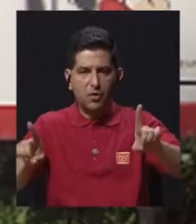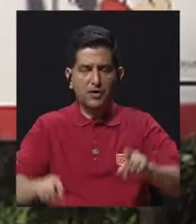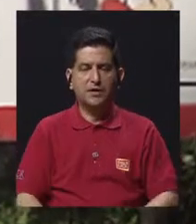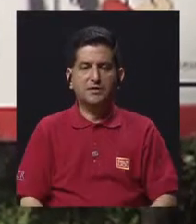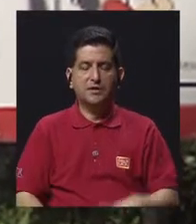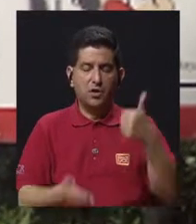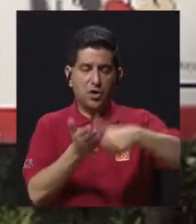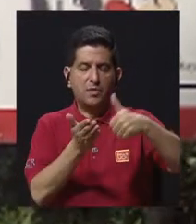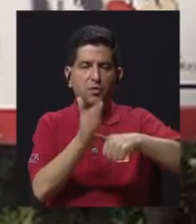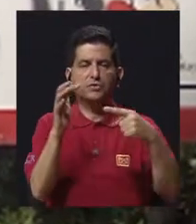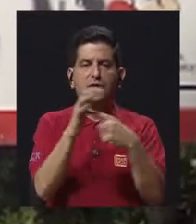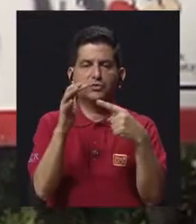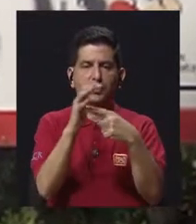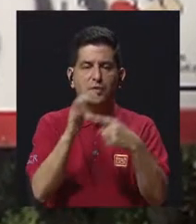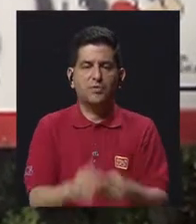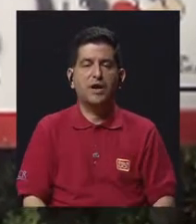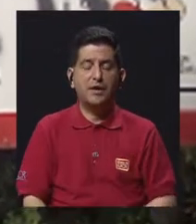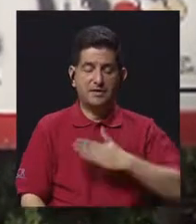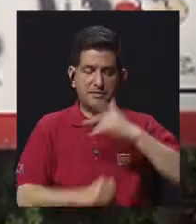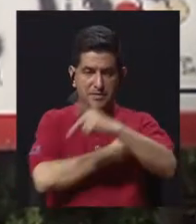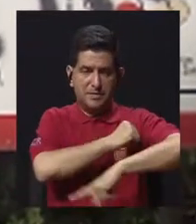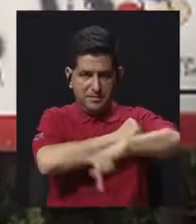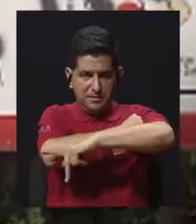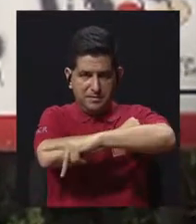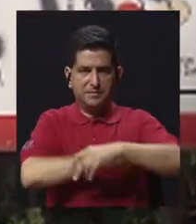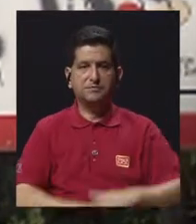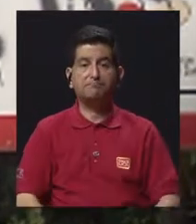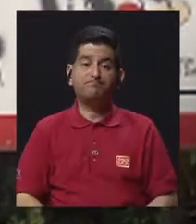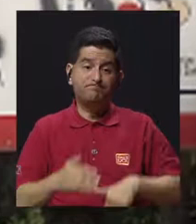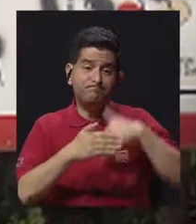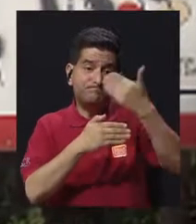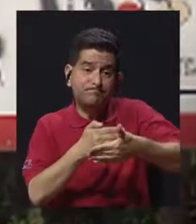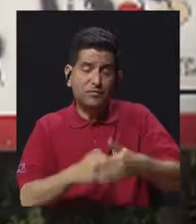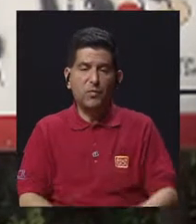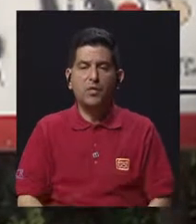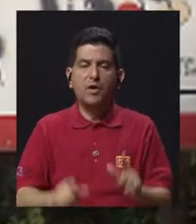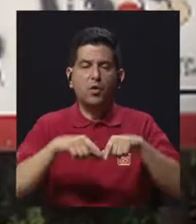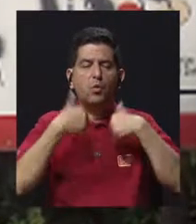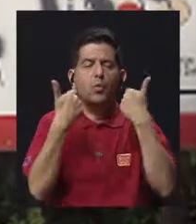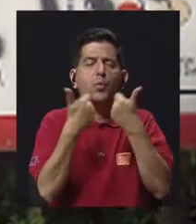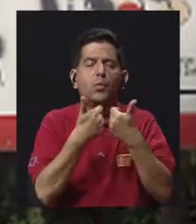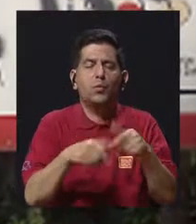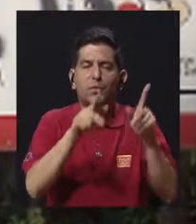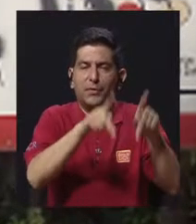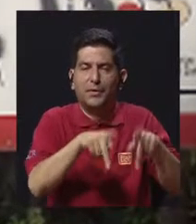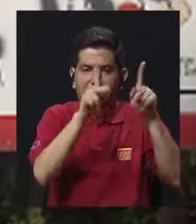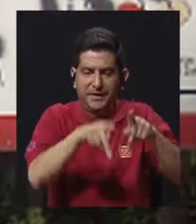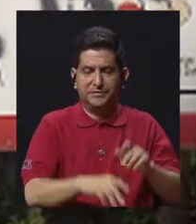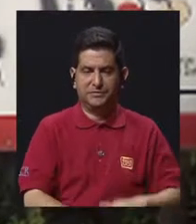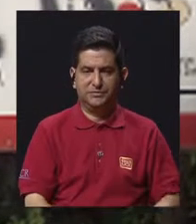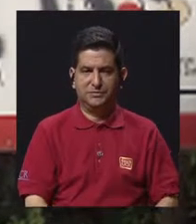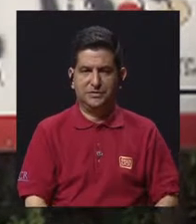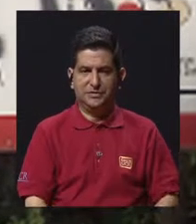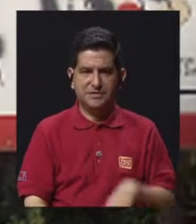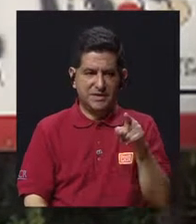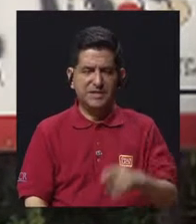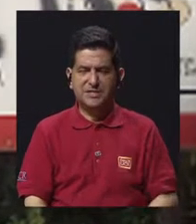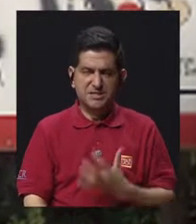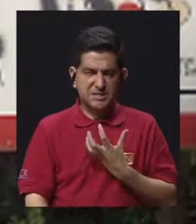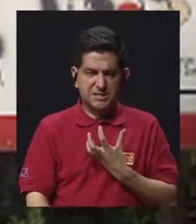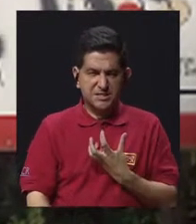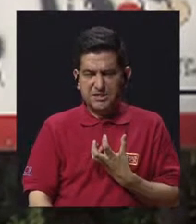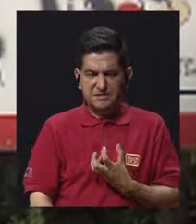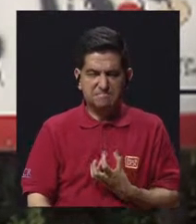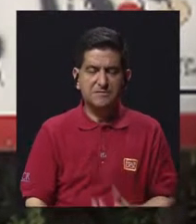electo democráticamente en las elecciones populares que se dan en mi país. Y luego pues hay un grupito